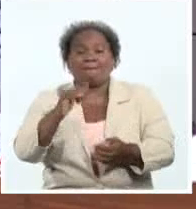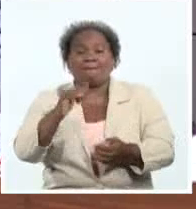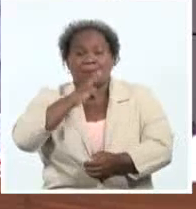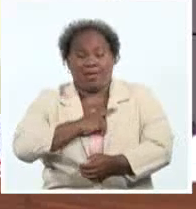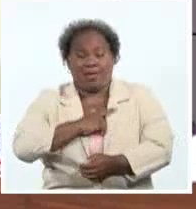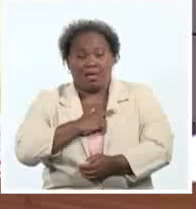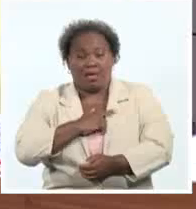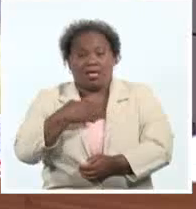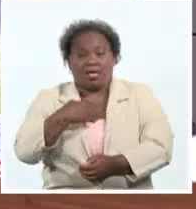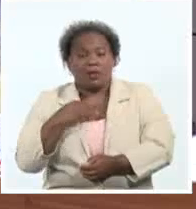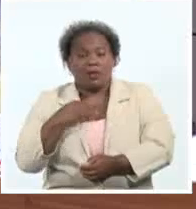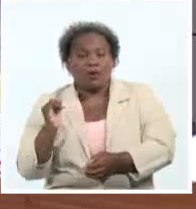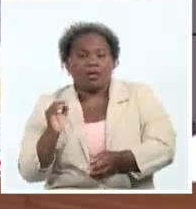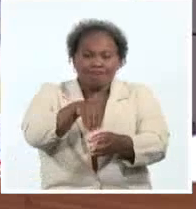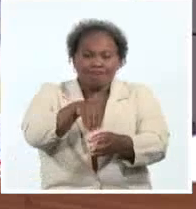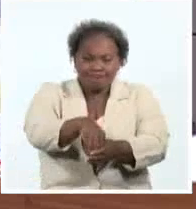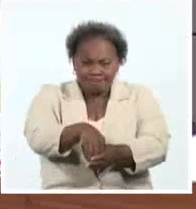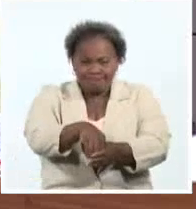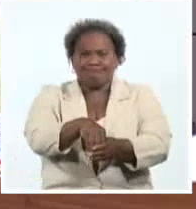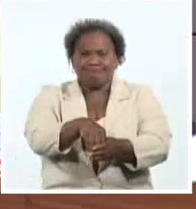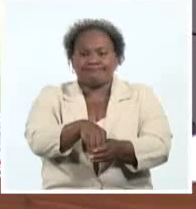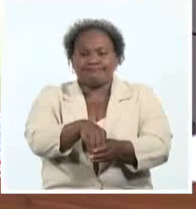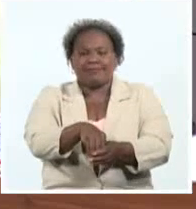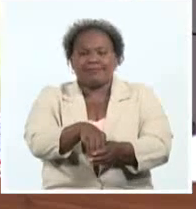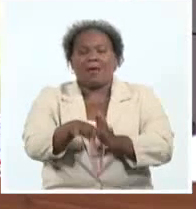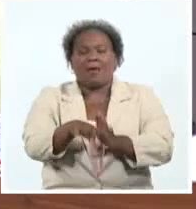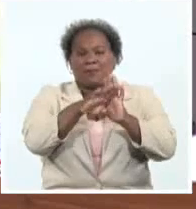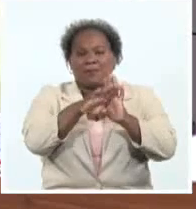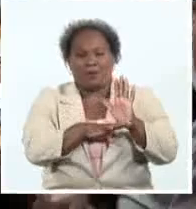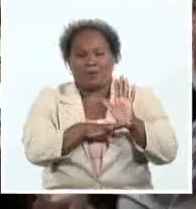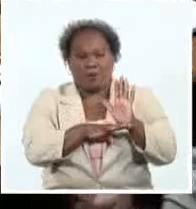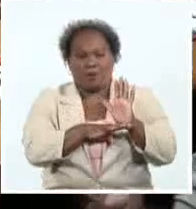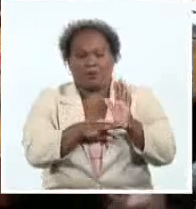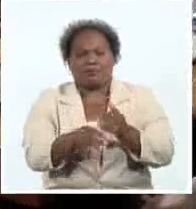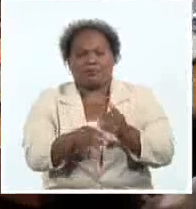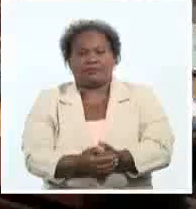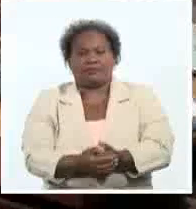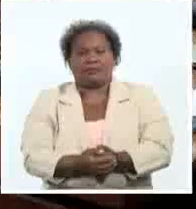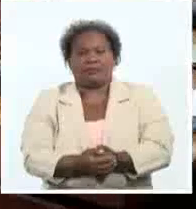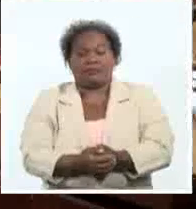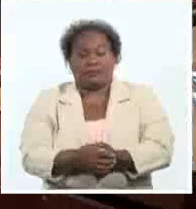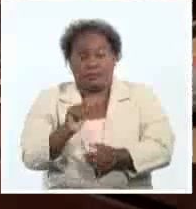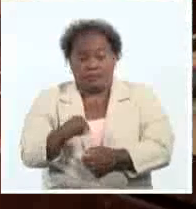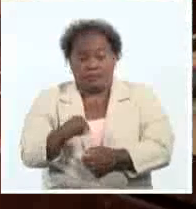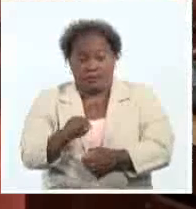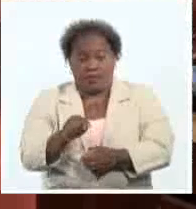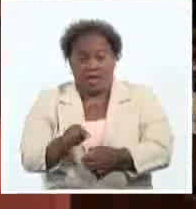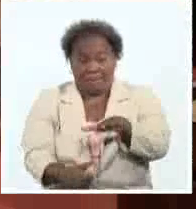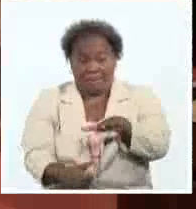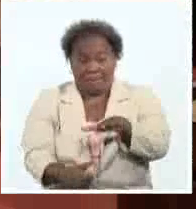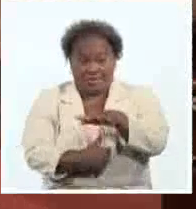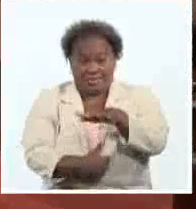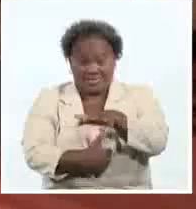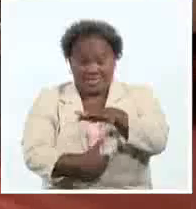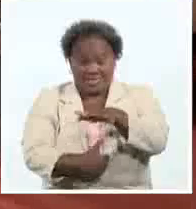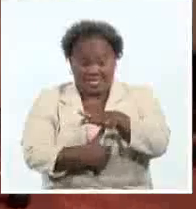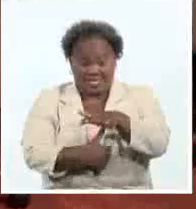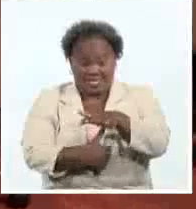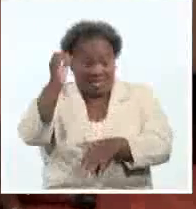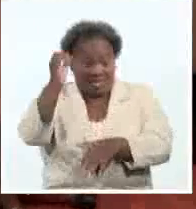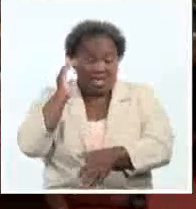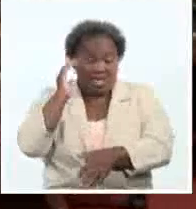tenemos que integrarlo con este programa, que es mucho más amplio. En este particular, el presidente de la República, Miguel